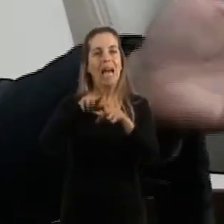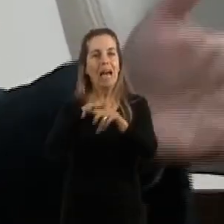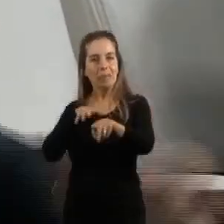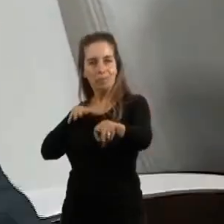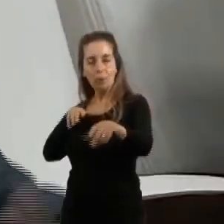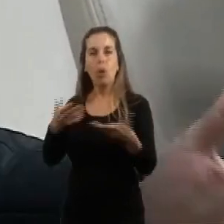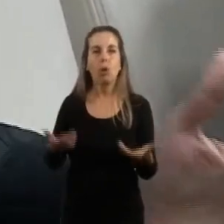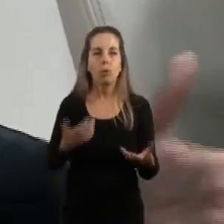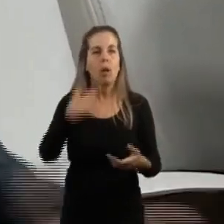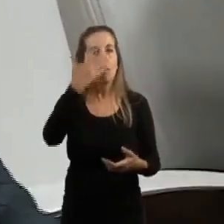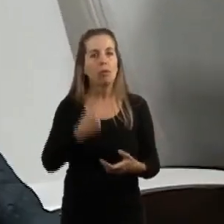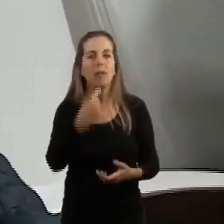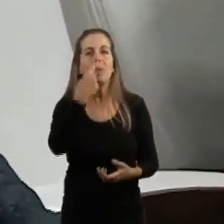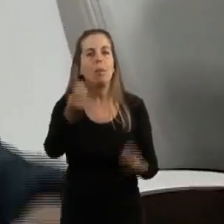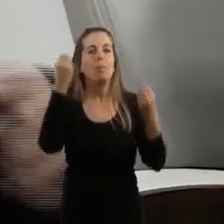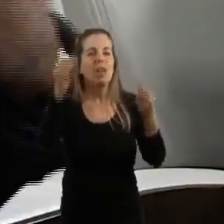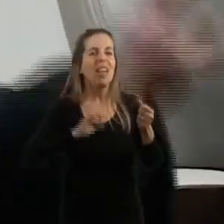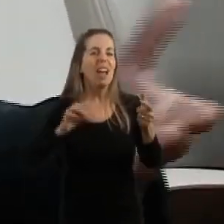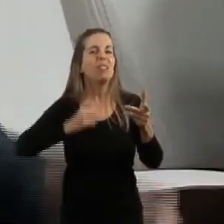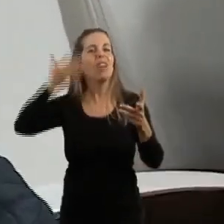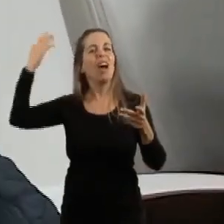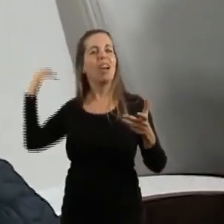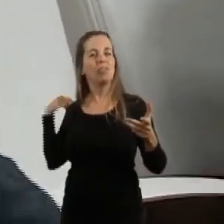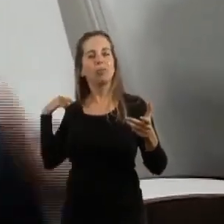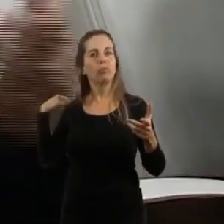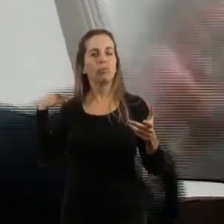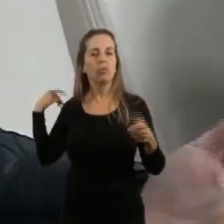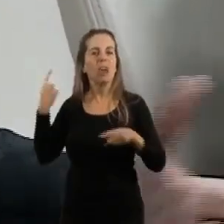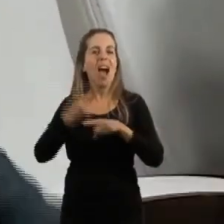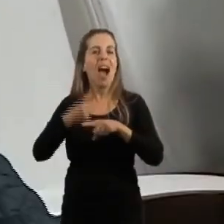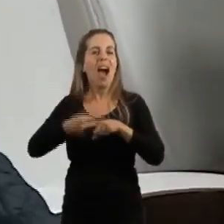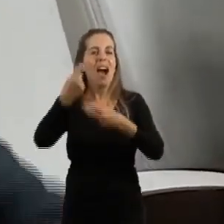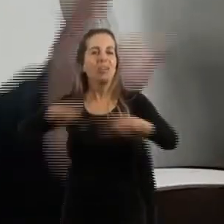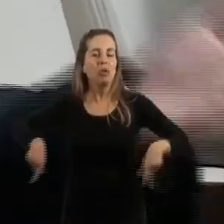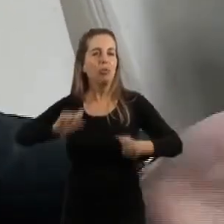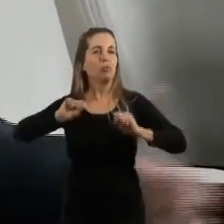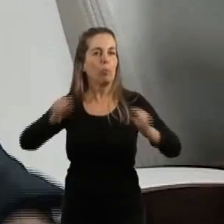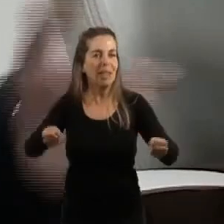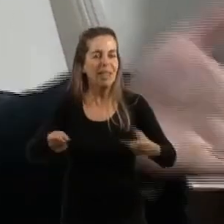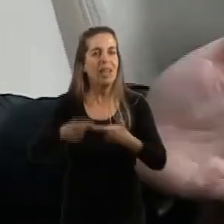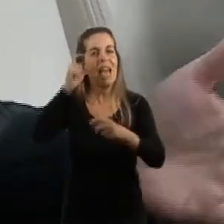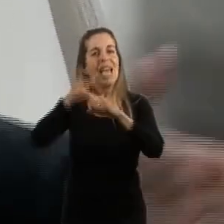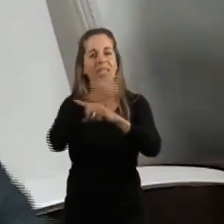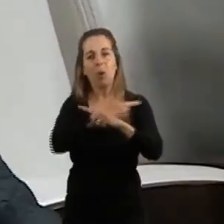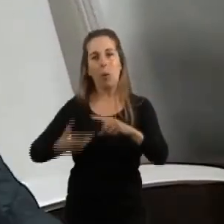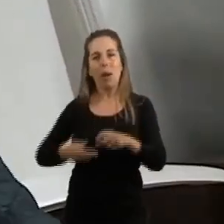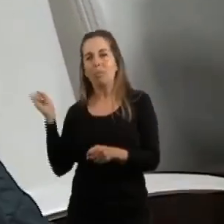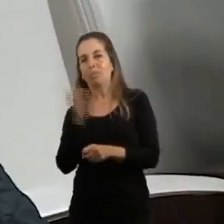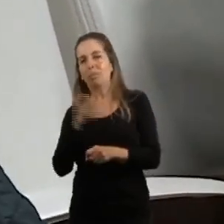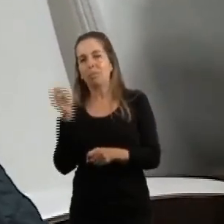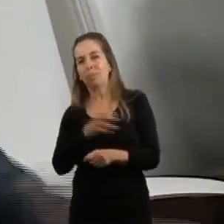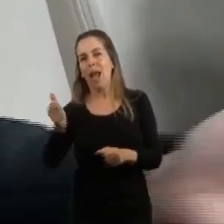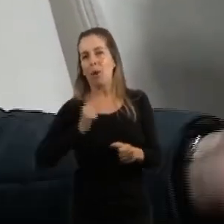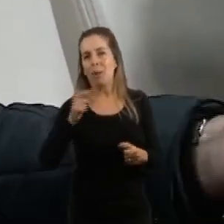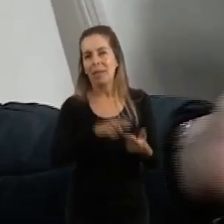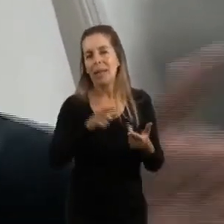por qué durante años no se celebró, por qué el anterior gobierno denostaba tanto a las Fuerzas Armadas, por qué escondía, ¿no?, a los veteranos